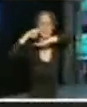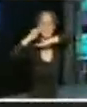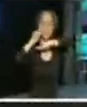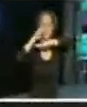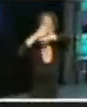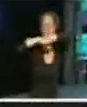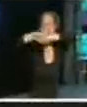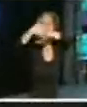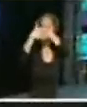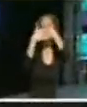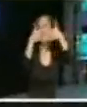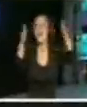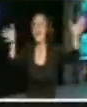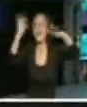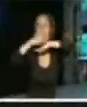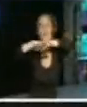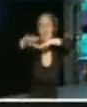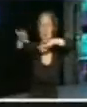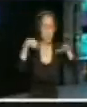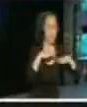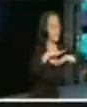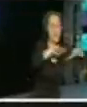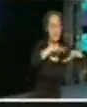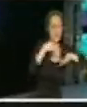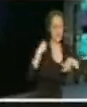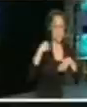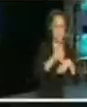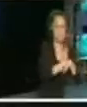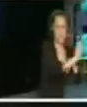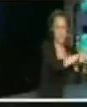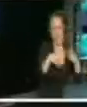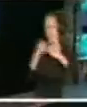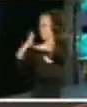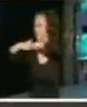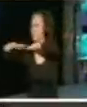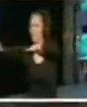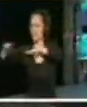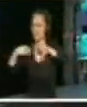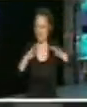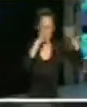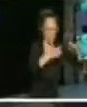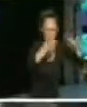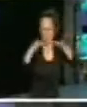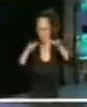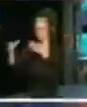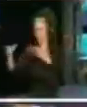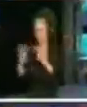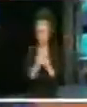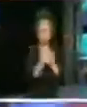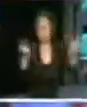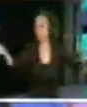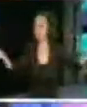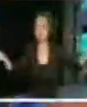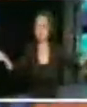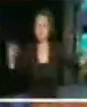abierto, una playa que llegue de Anaga a los Llanos y contenedores por medio. Tengo ganas que